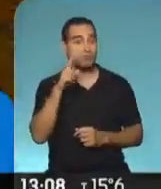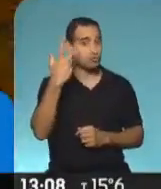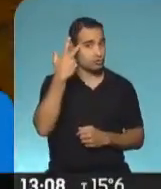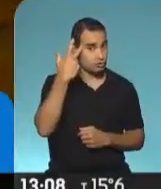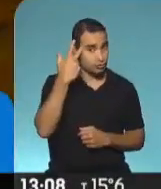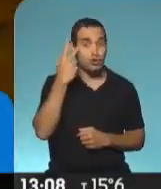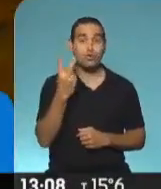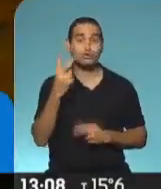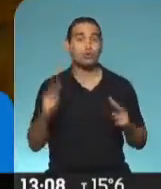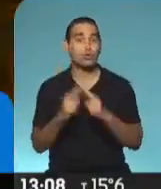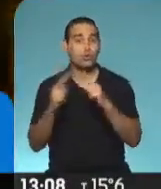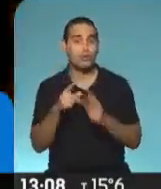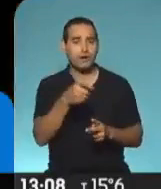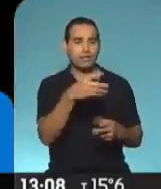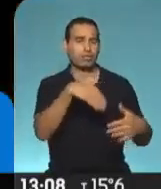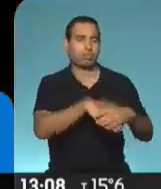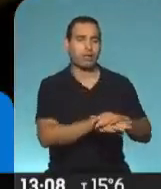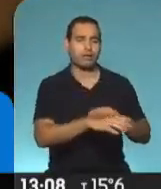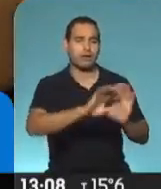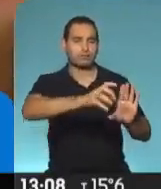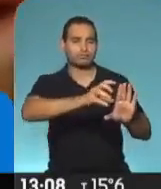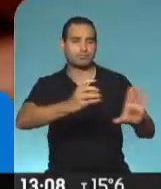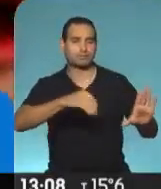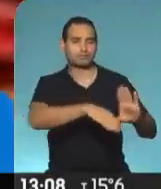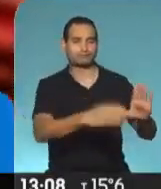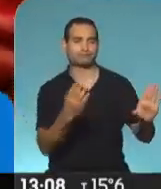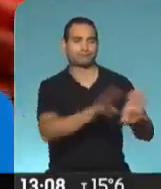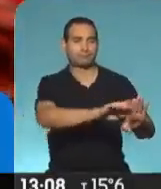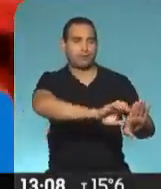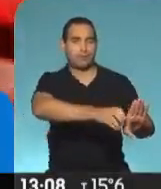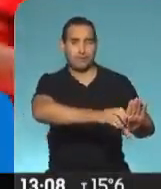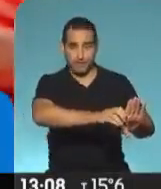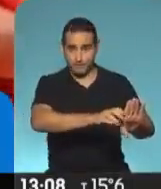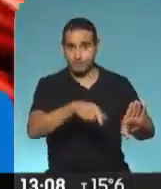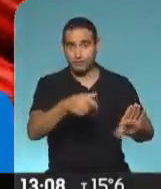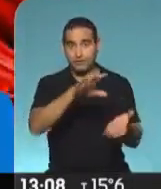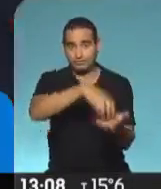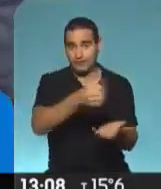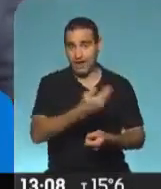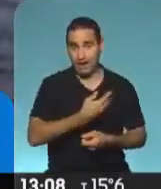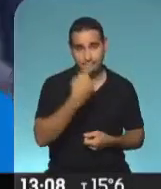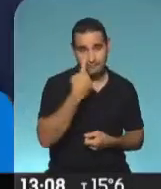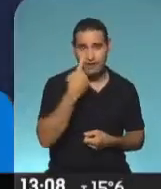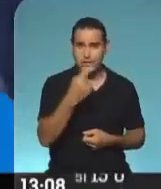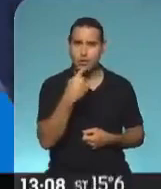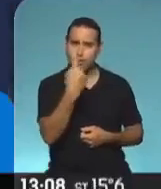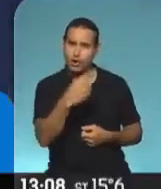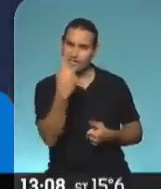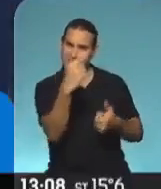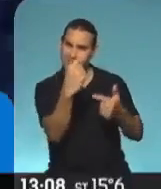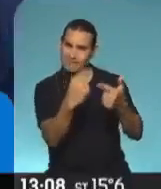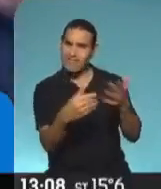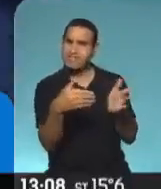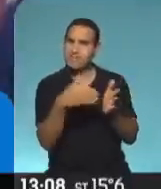2018 y que habían sido escondidas en una caja fuerte del área de contrainteligencia de la AFI. Estaban diferenciadas con colores según